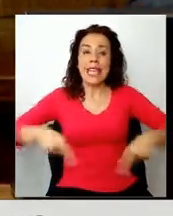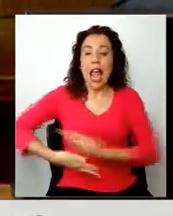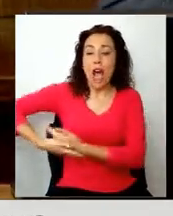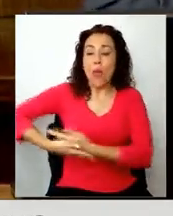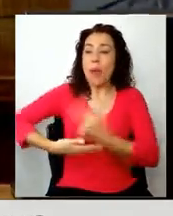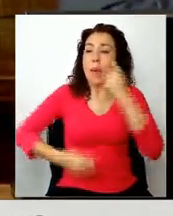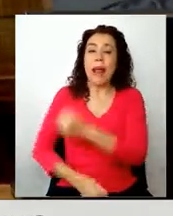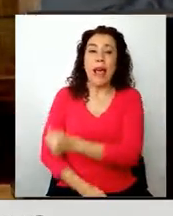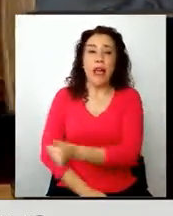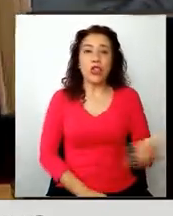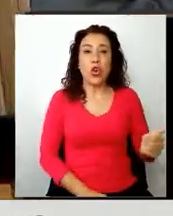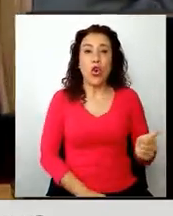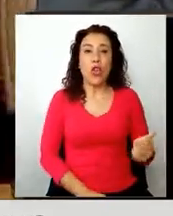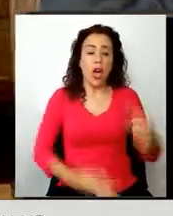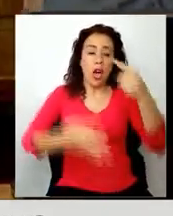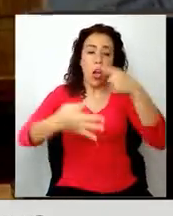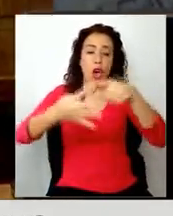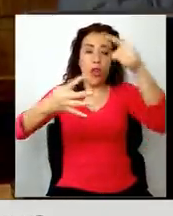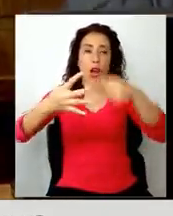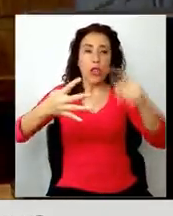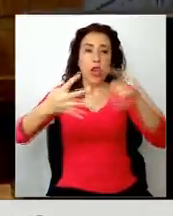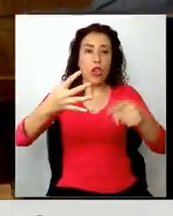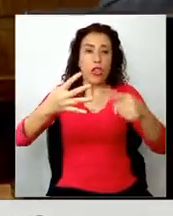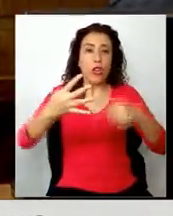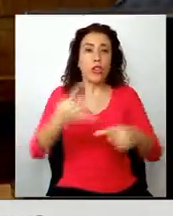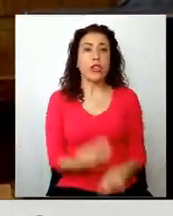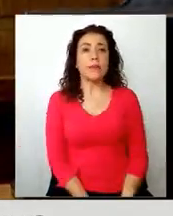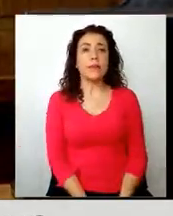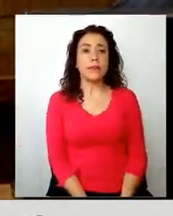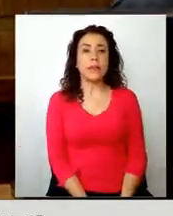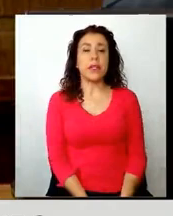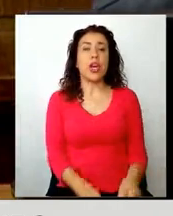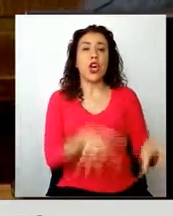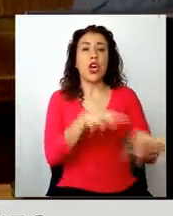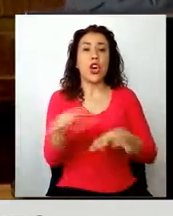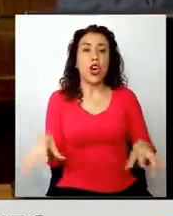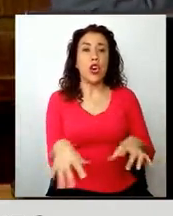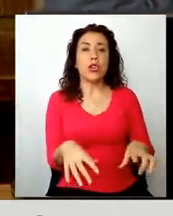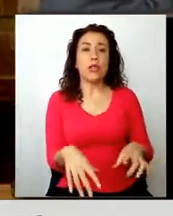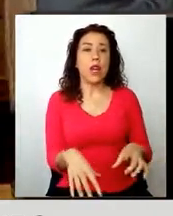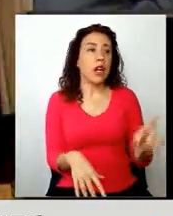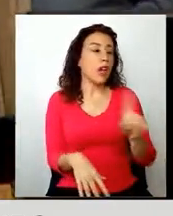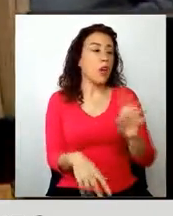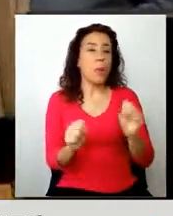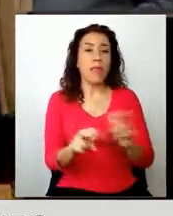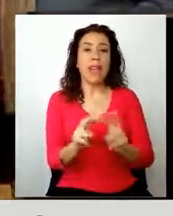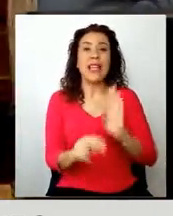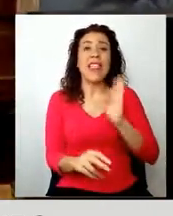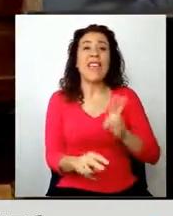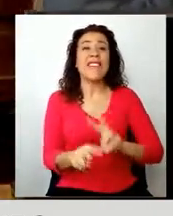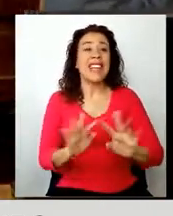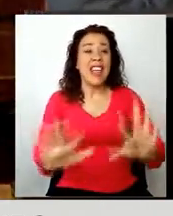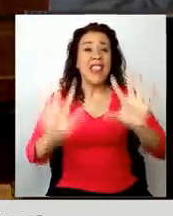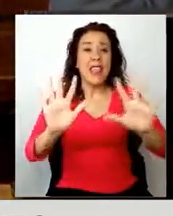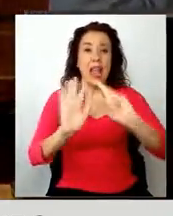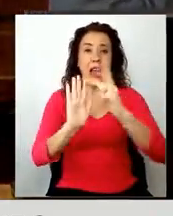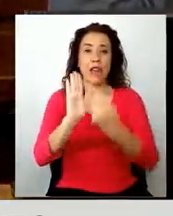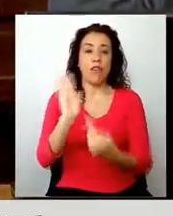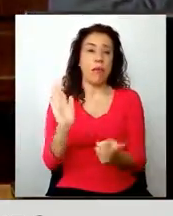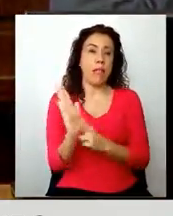una y otra vez más cosas que nada va a ser tendrían que hacer diez reformas tributarias